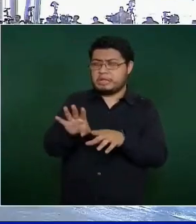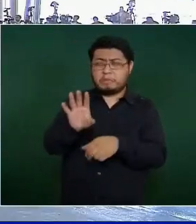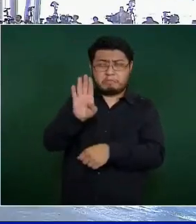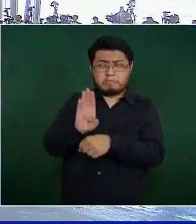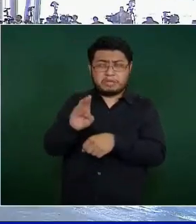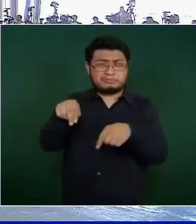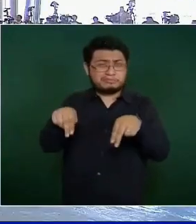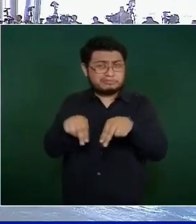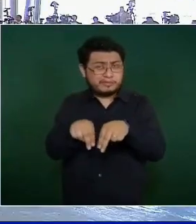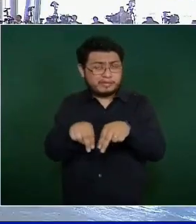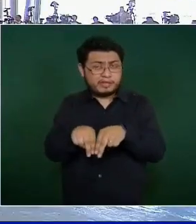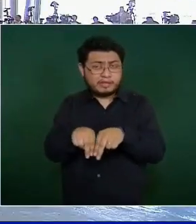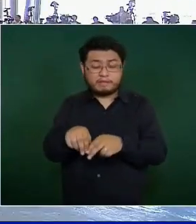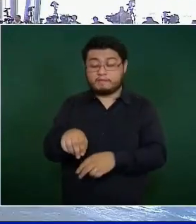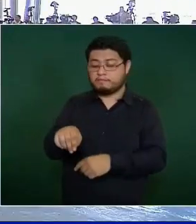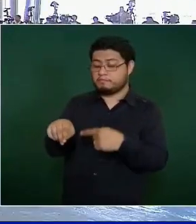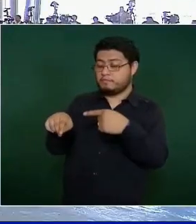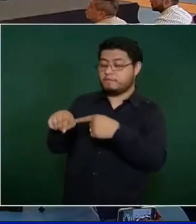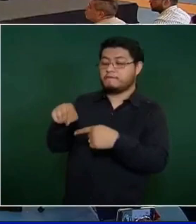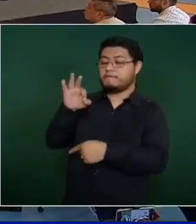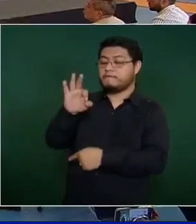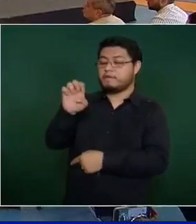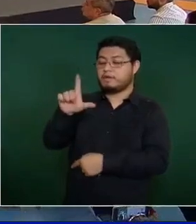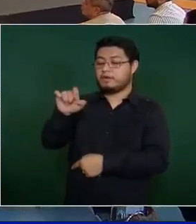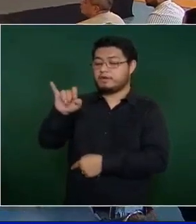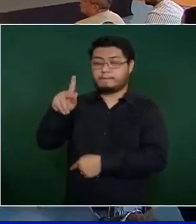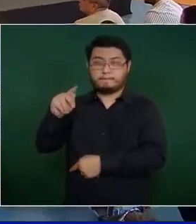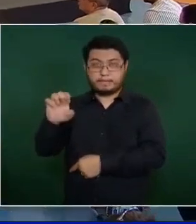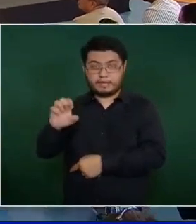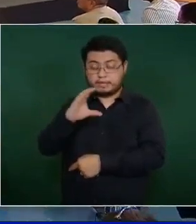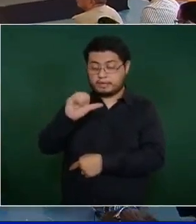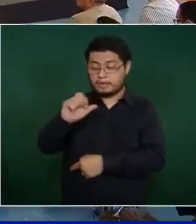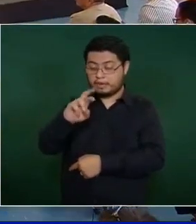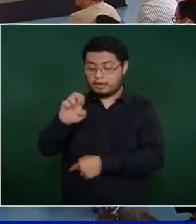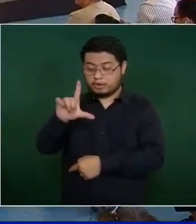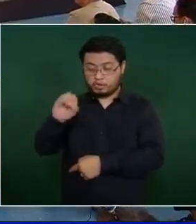de Felipe Carrillo Puerto me platicó